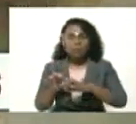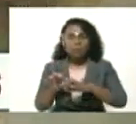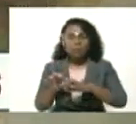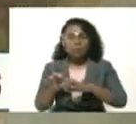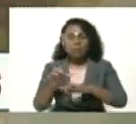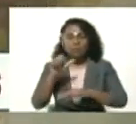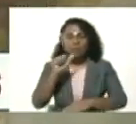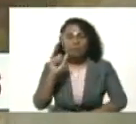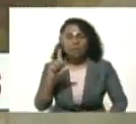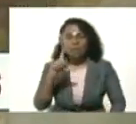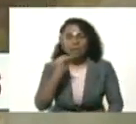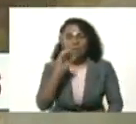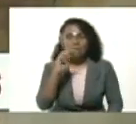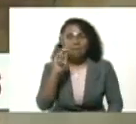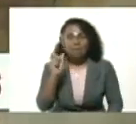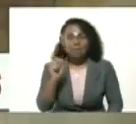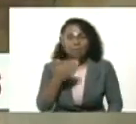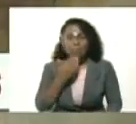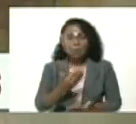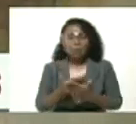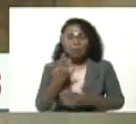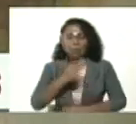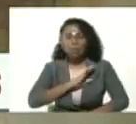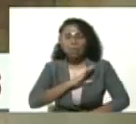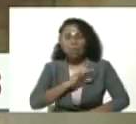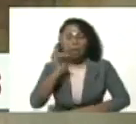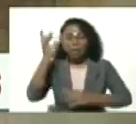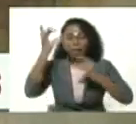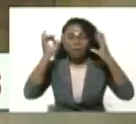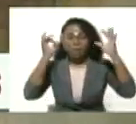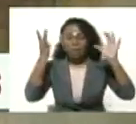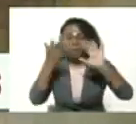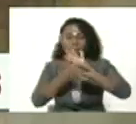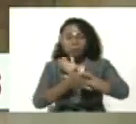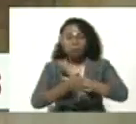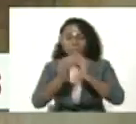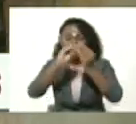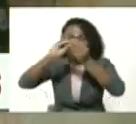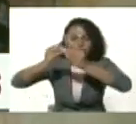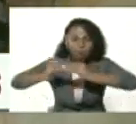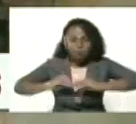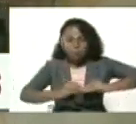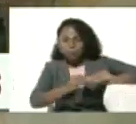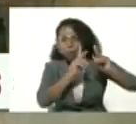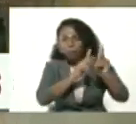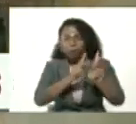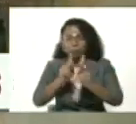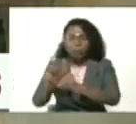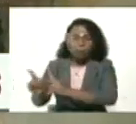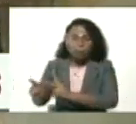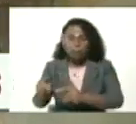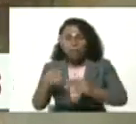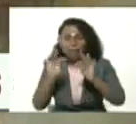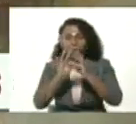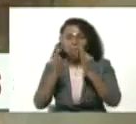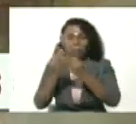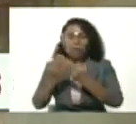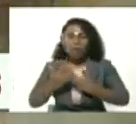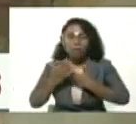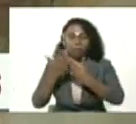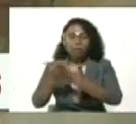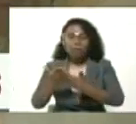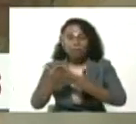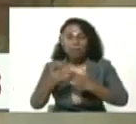Salinas, que nos permite tener un inventario de viviendas que van a servir para las familias que la